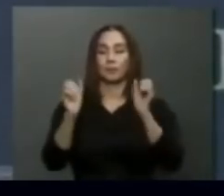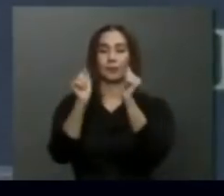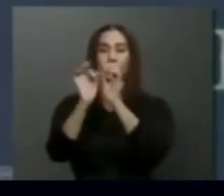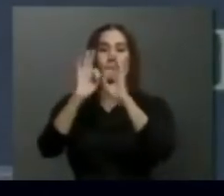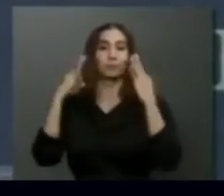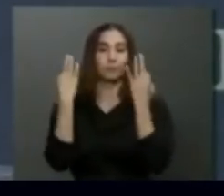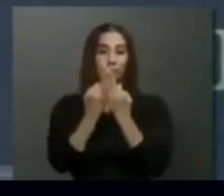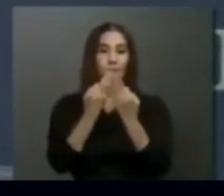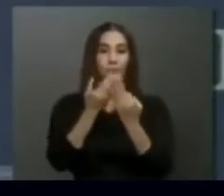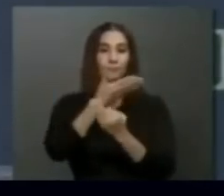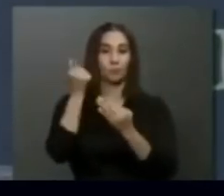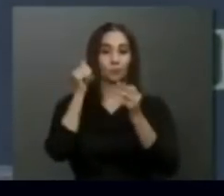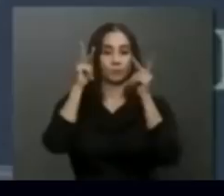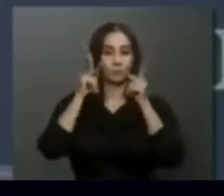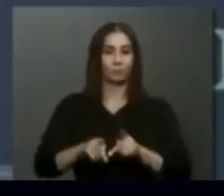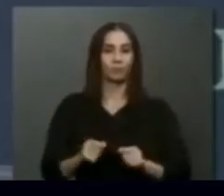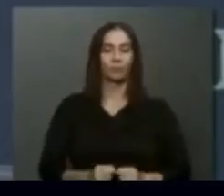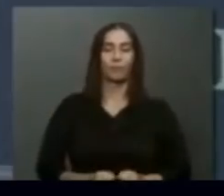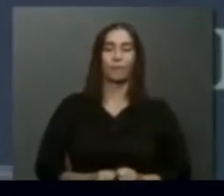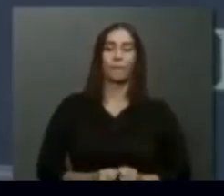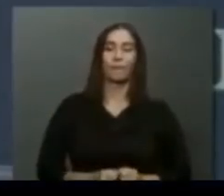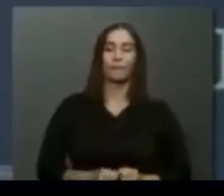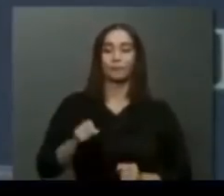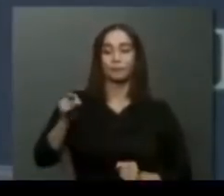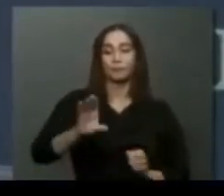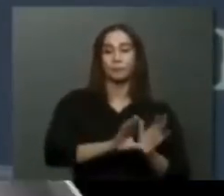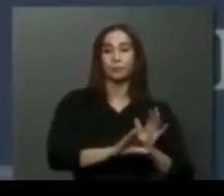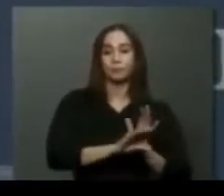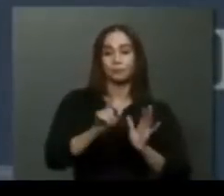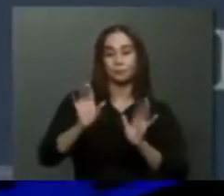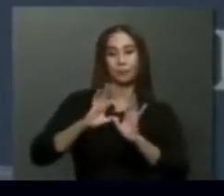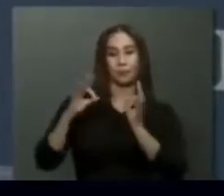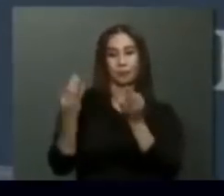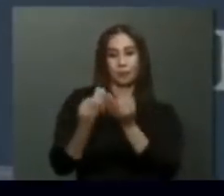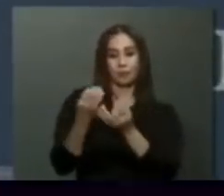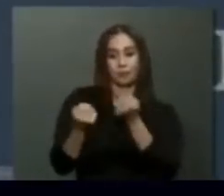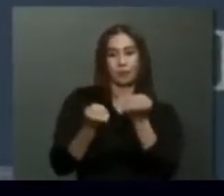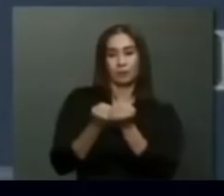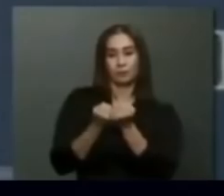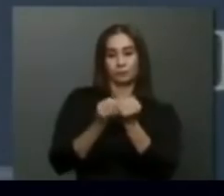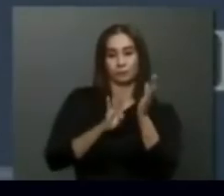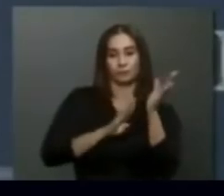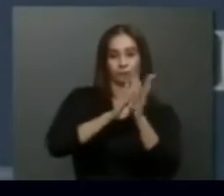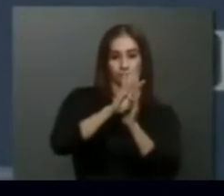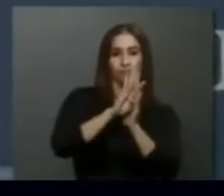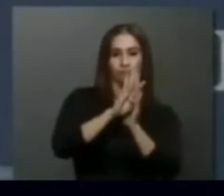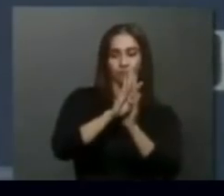siendo mejores personas. El ejemplo de esa familia sustenta a Supérate